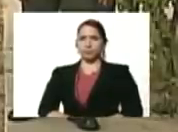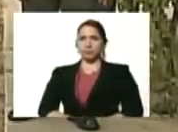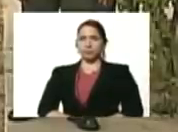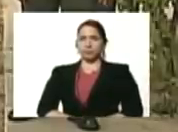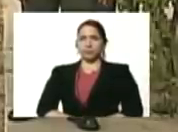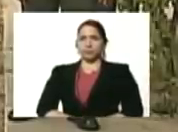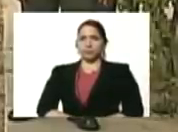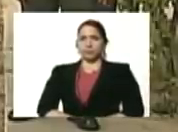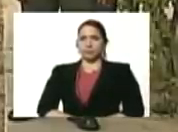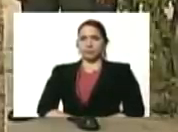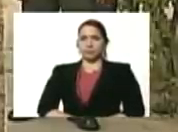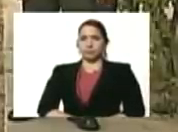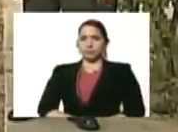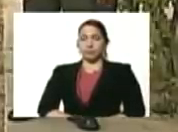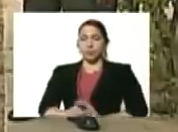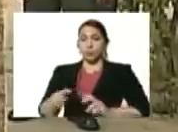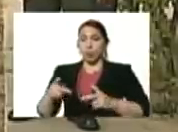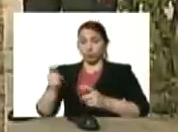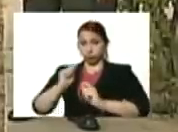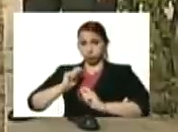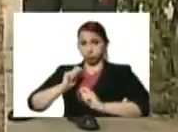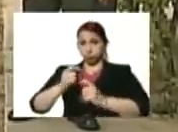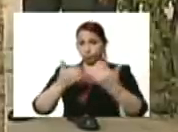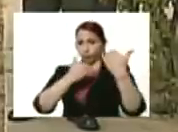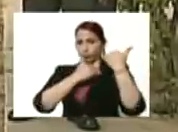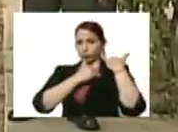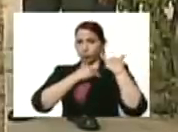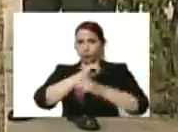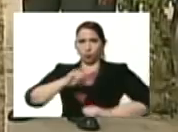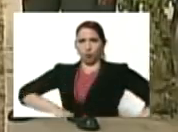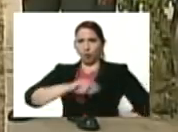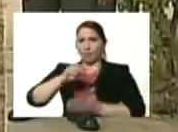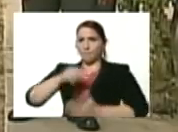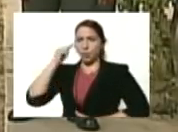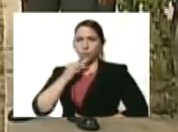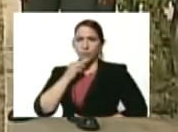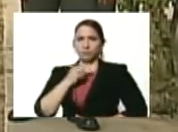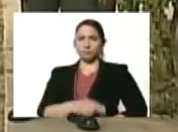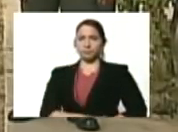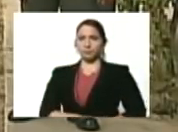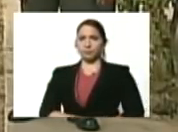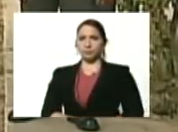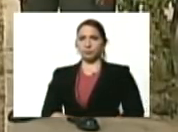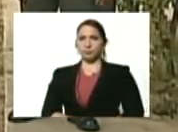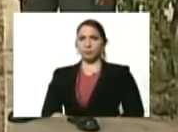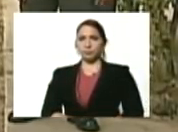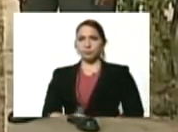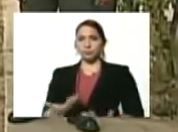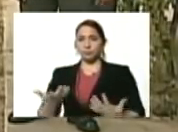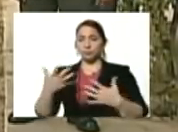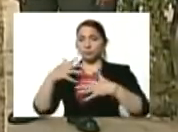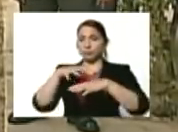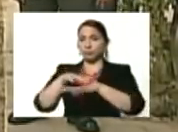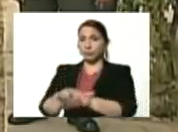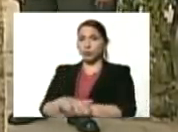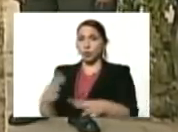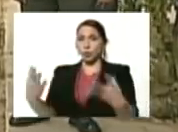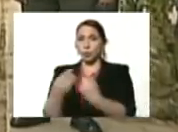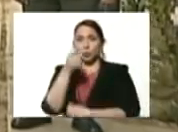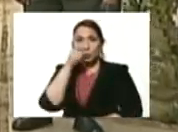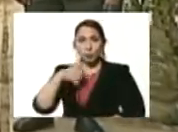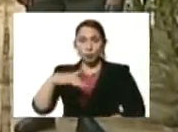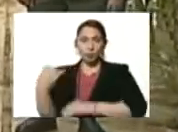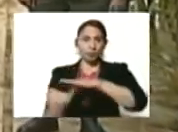Esta nueva responsabilidad a la Fuerza Armada Nacional Bolivariana, integrándose a nuestro pueblo, las